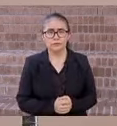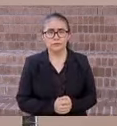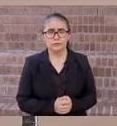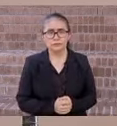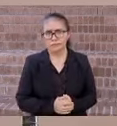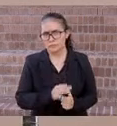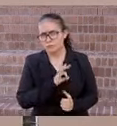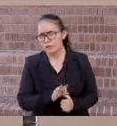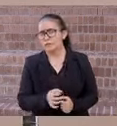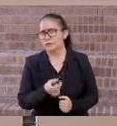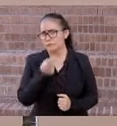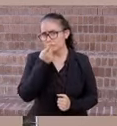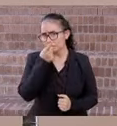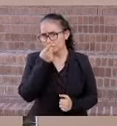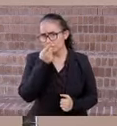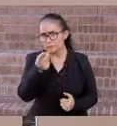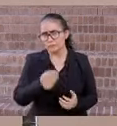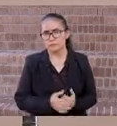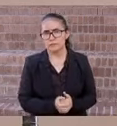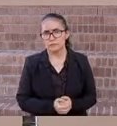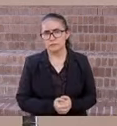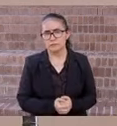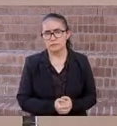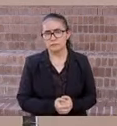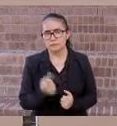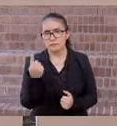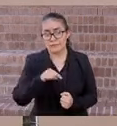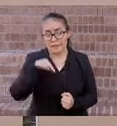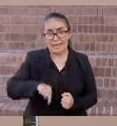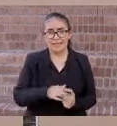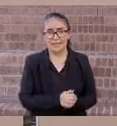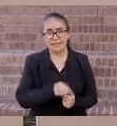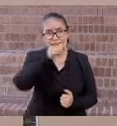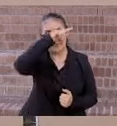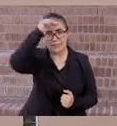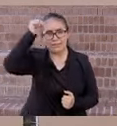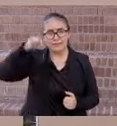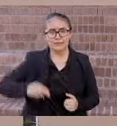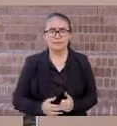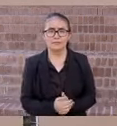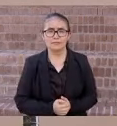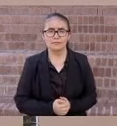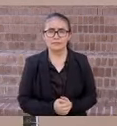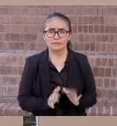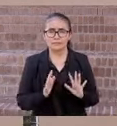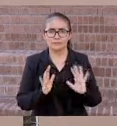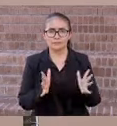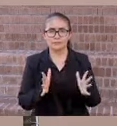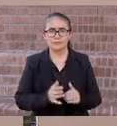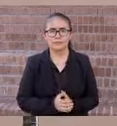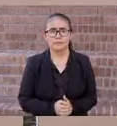puedo decirles que aquí en nayarit ya